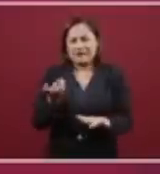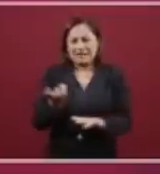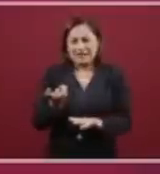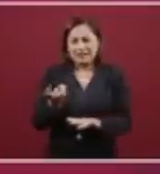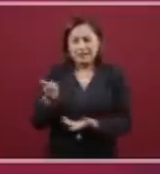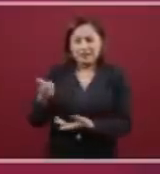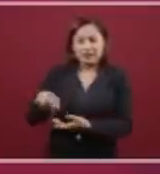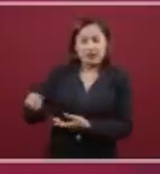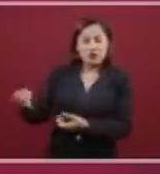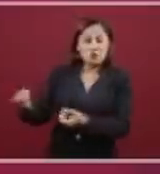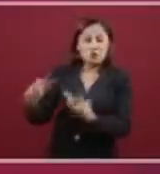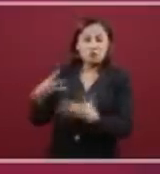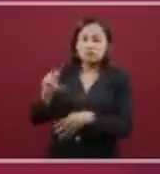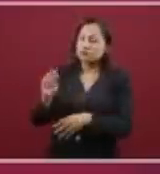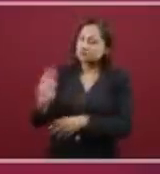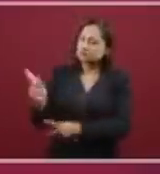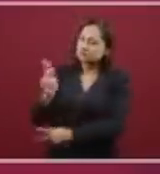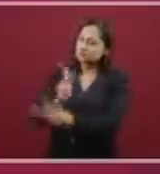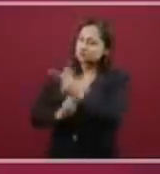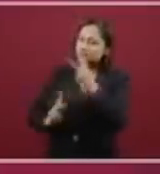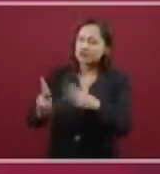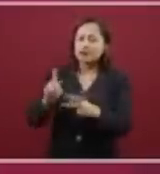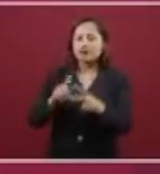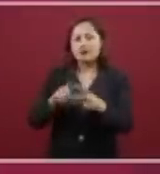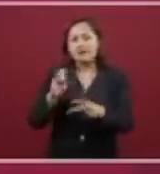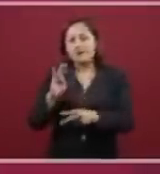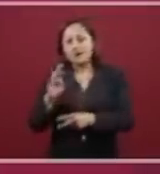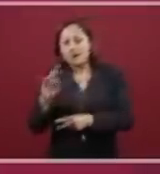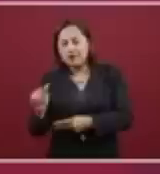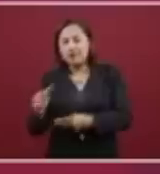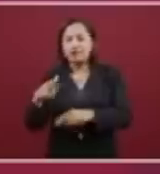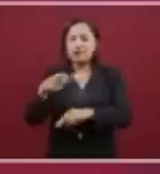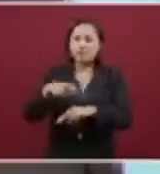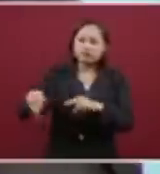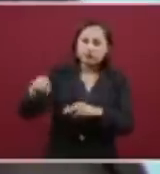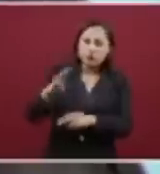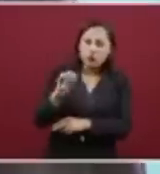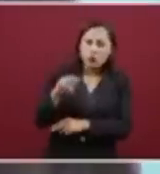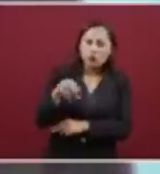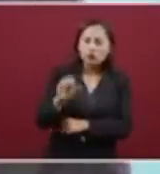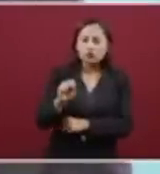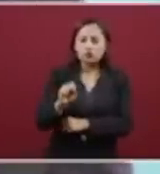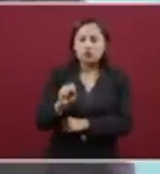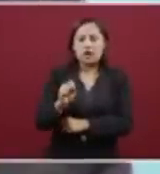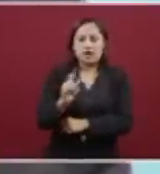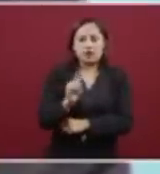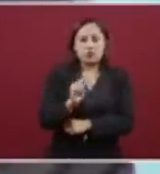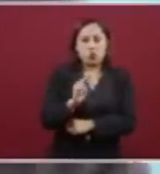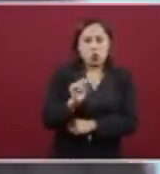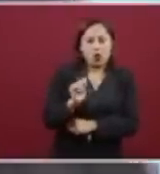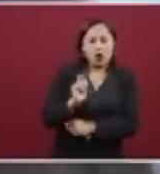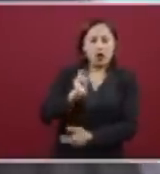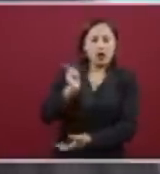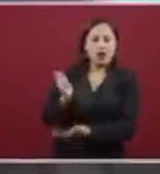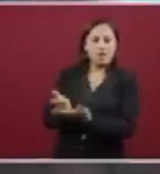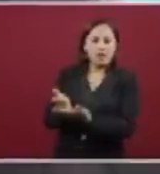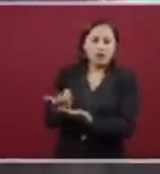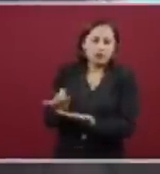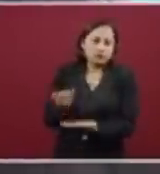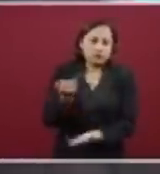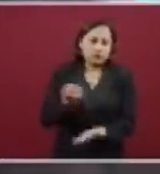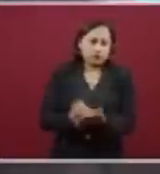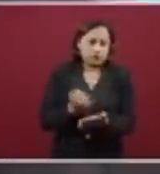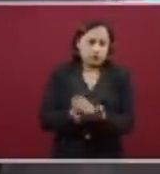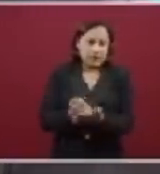como fue la fibra como fueron los bonos en el que se pagaban con el tua que es dinero que debiera entrar las arcas del